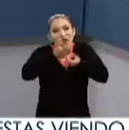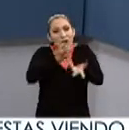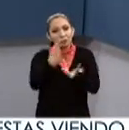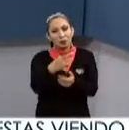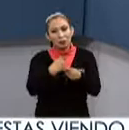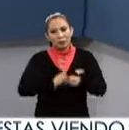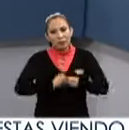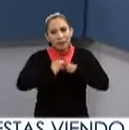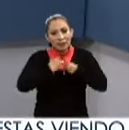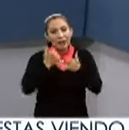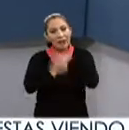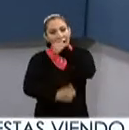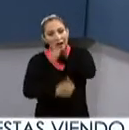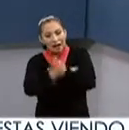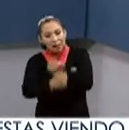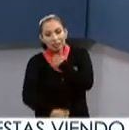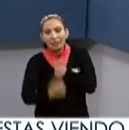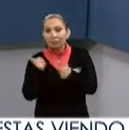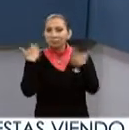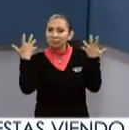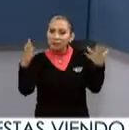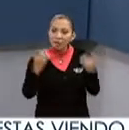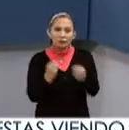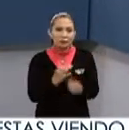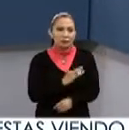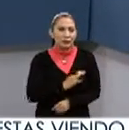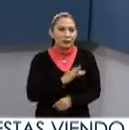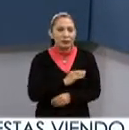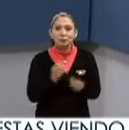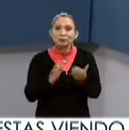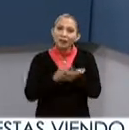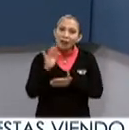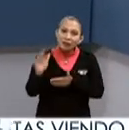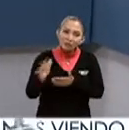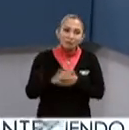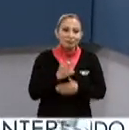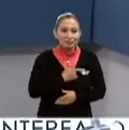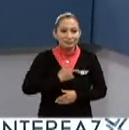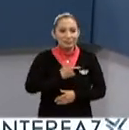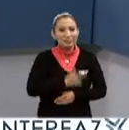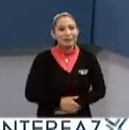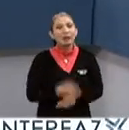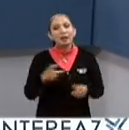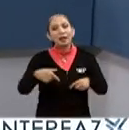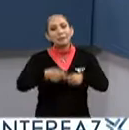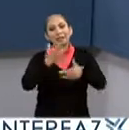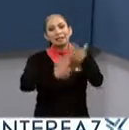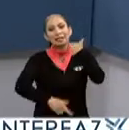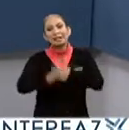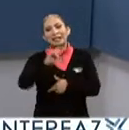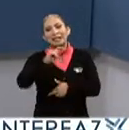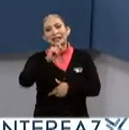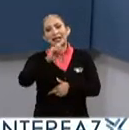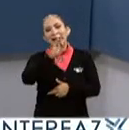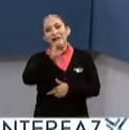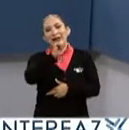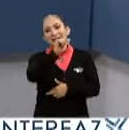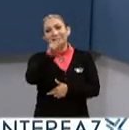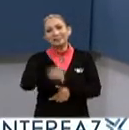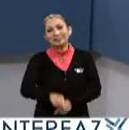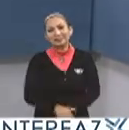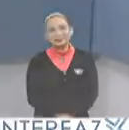su vida y su carrera, muy plausible. Muchas felicidades. Muchas gracias. Gracias. Un placer. Una pausa, regresamos. Esto es